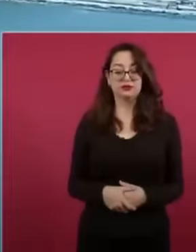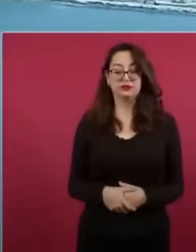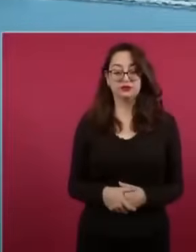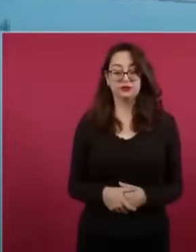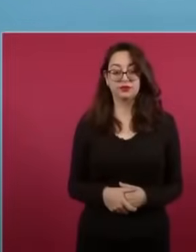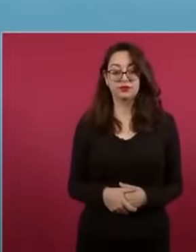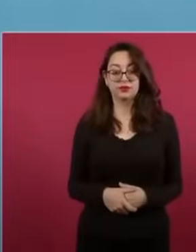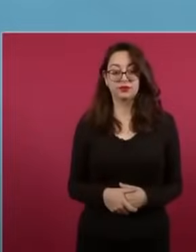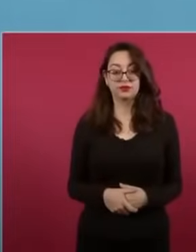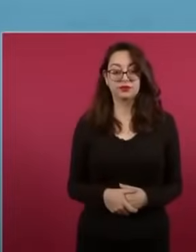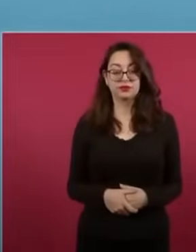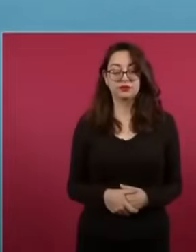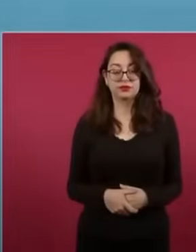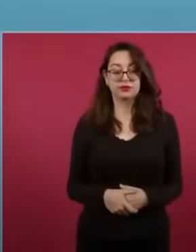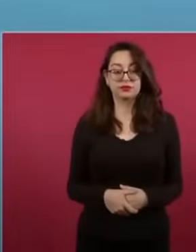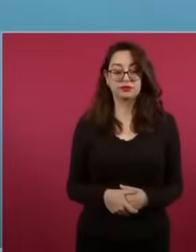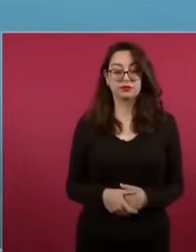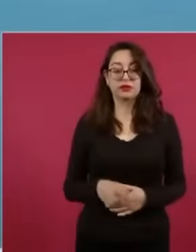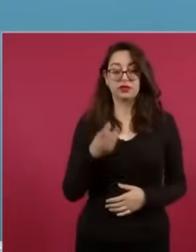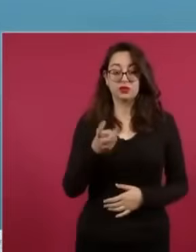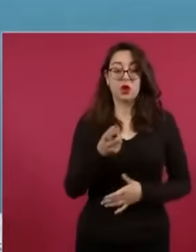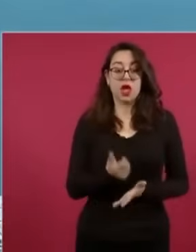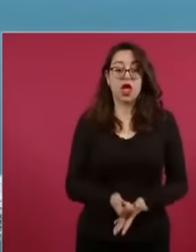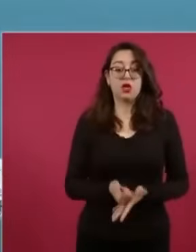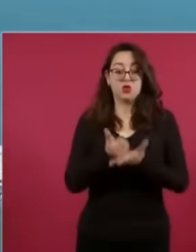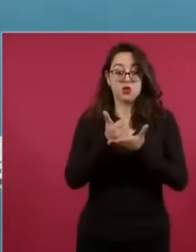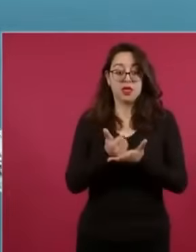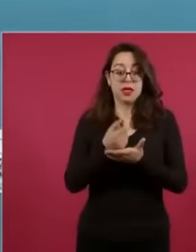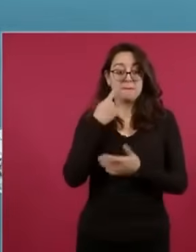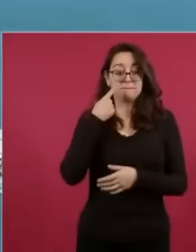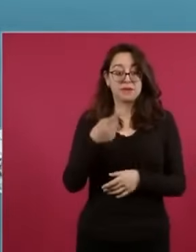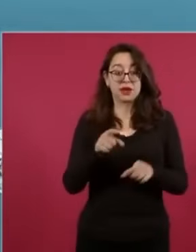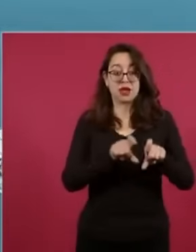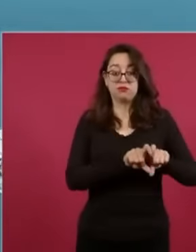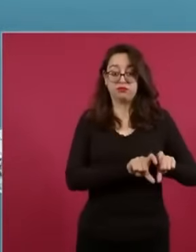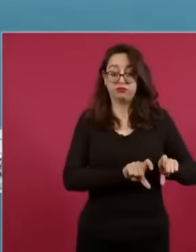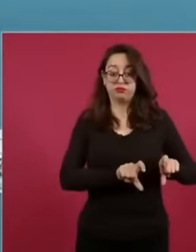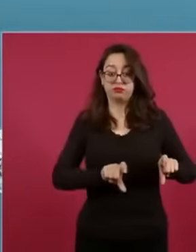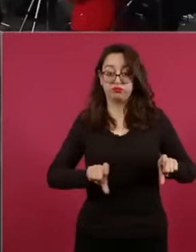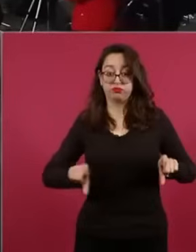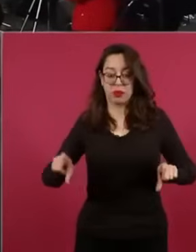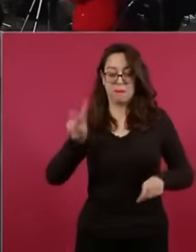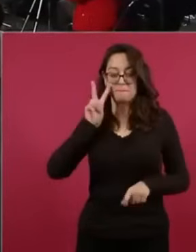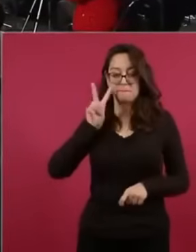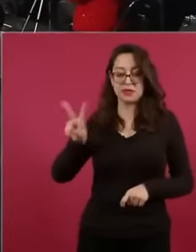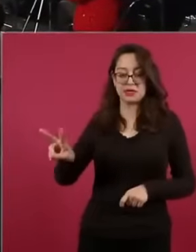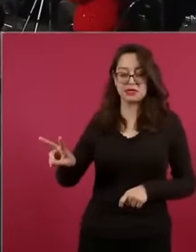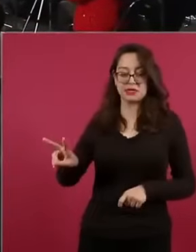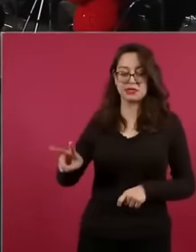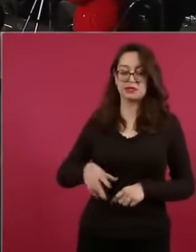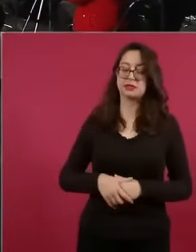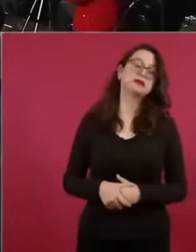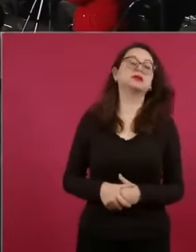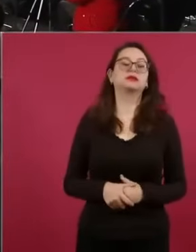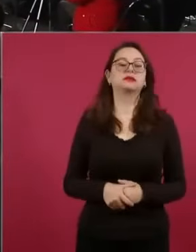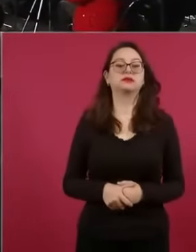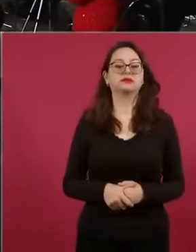Y esto permite, aquí hasta ahí, a ver si tenemos una visión